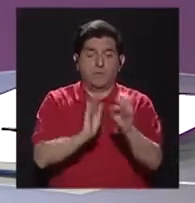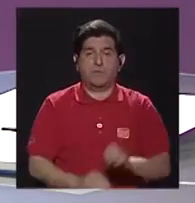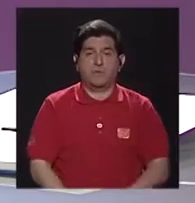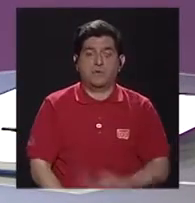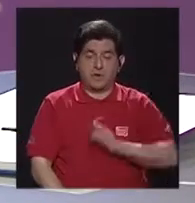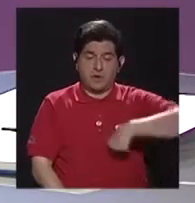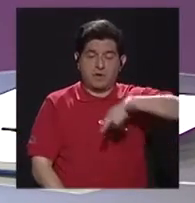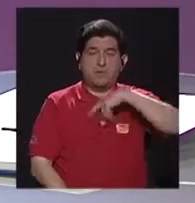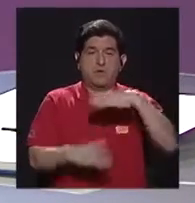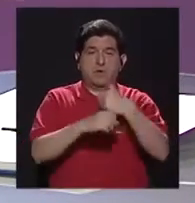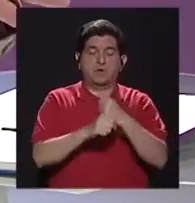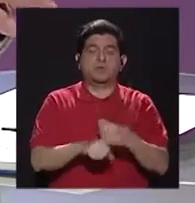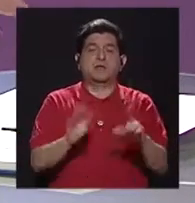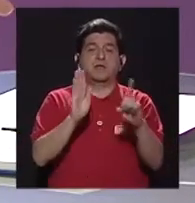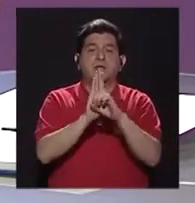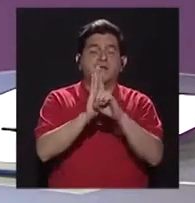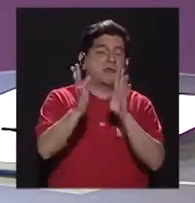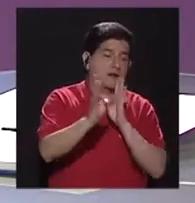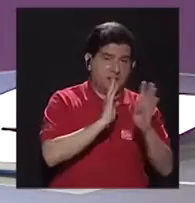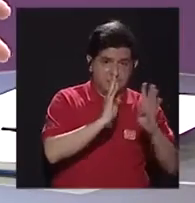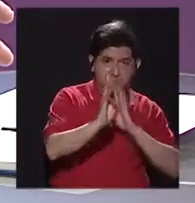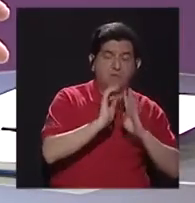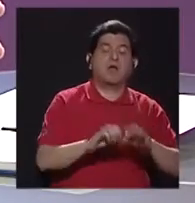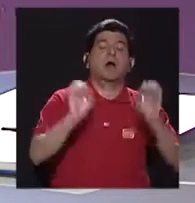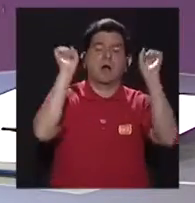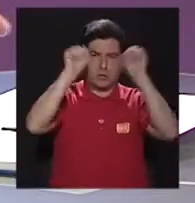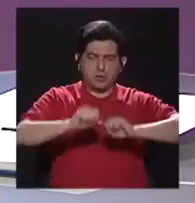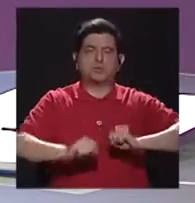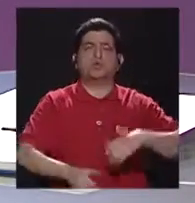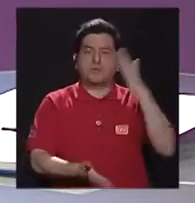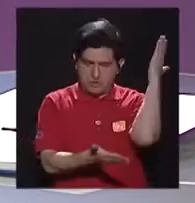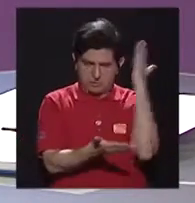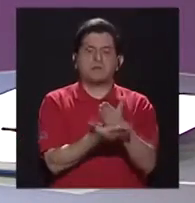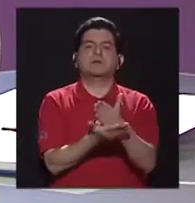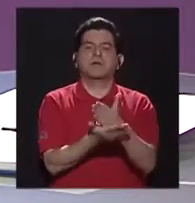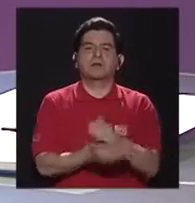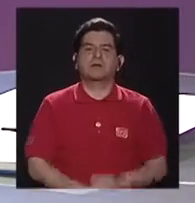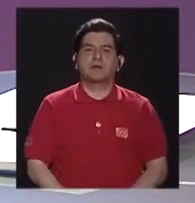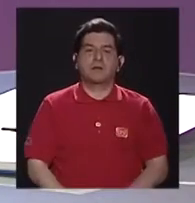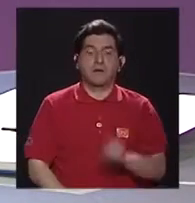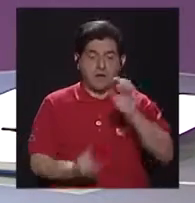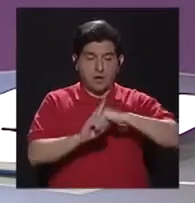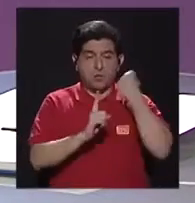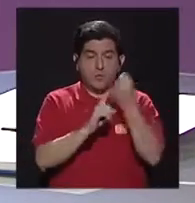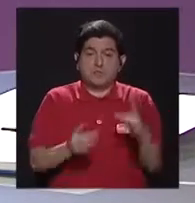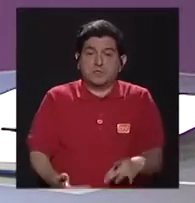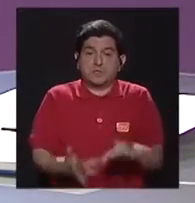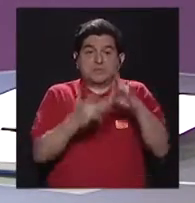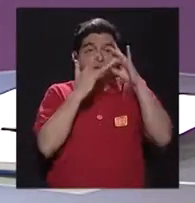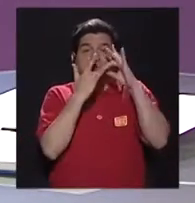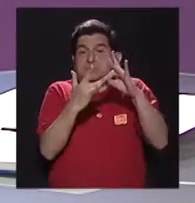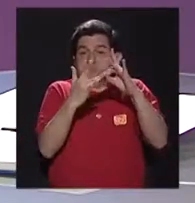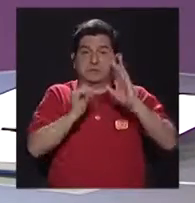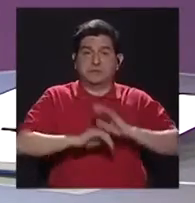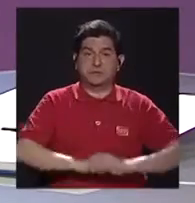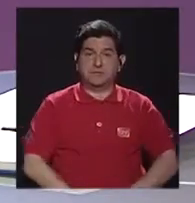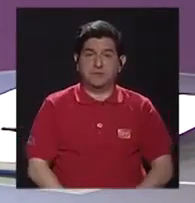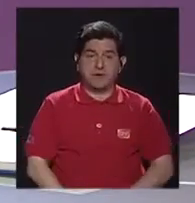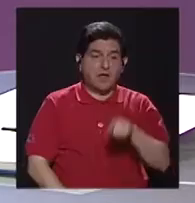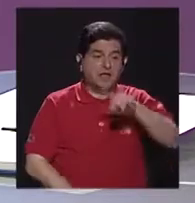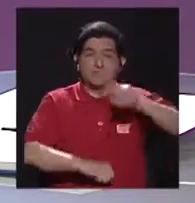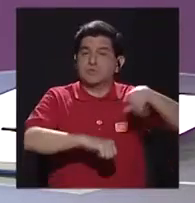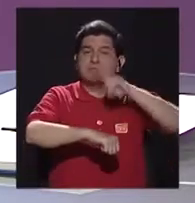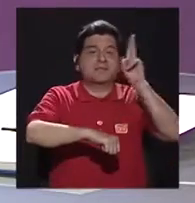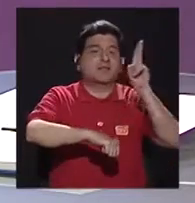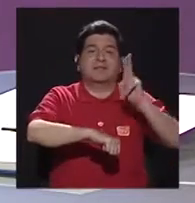hacemos nosotros, que es ejercer un derecho a conversar, sí pueda suspenderse bajo un estado de sitio o de excepción. Es algo